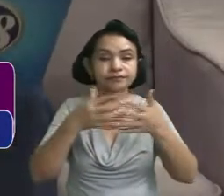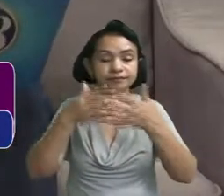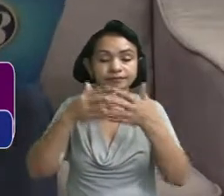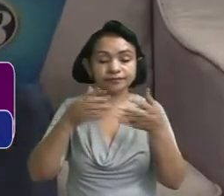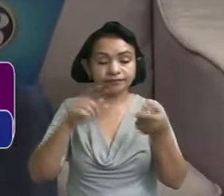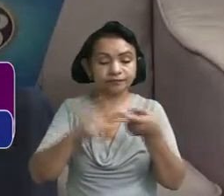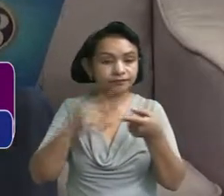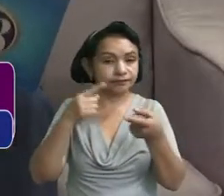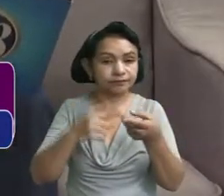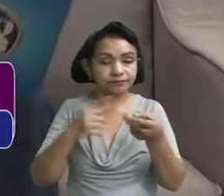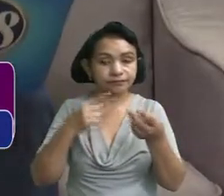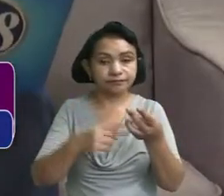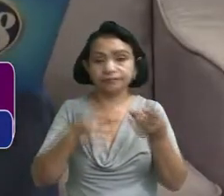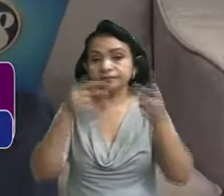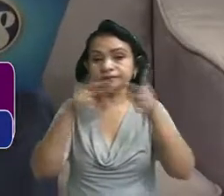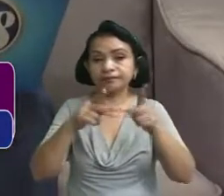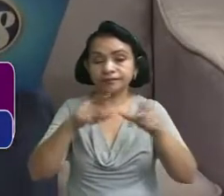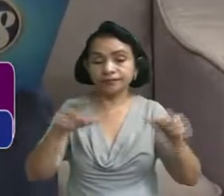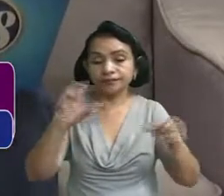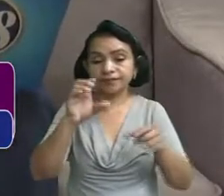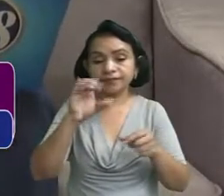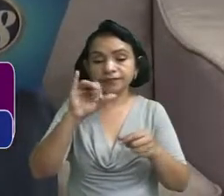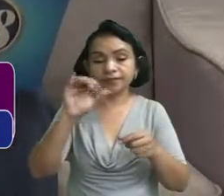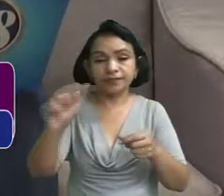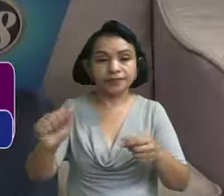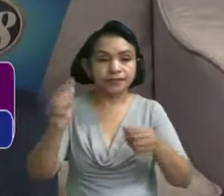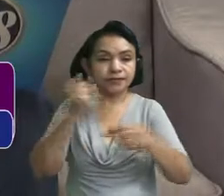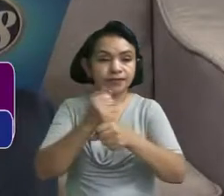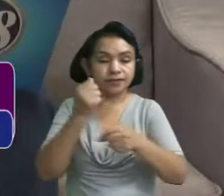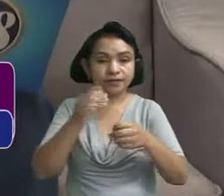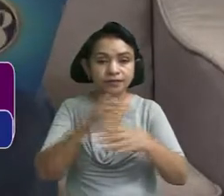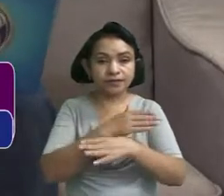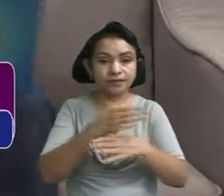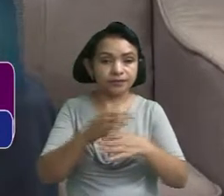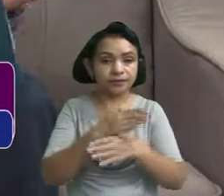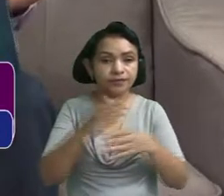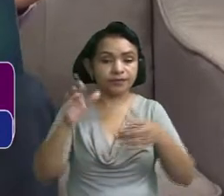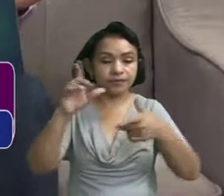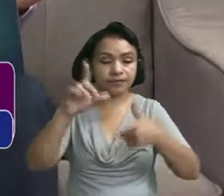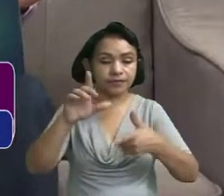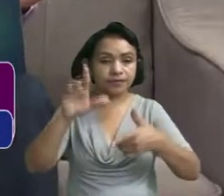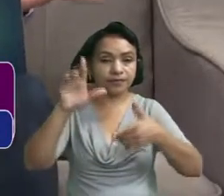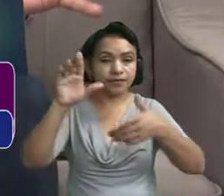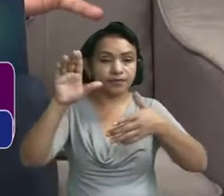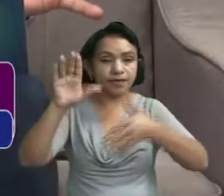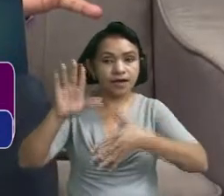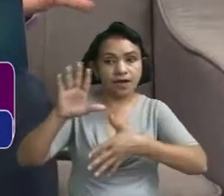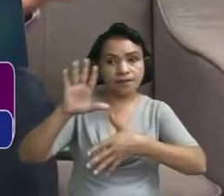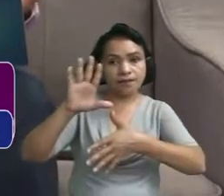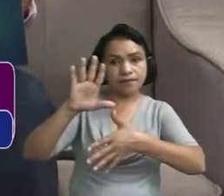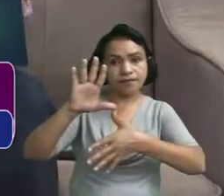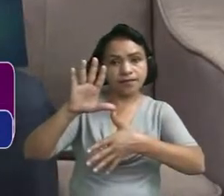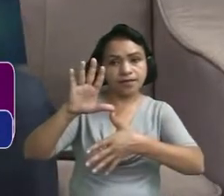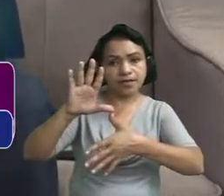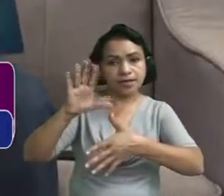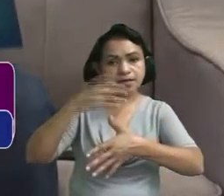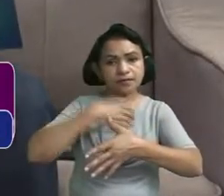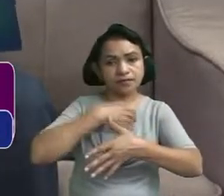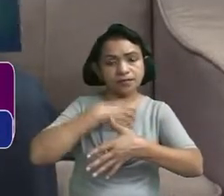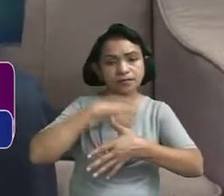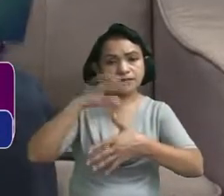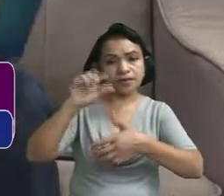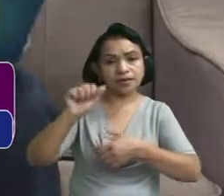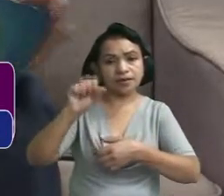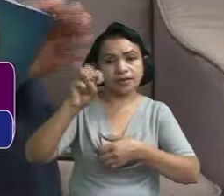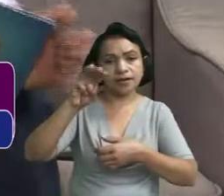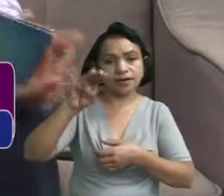Cóndor, después los planes directos de la CIA, los operativos, América para los americanos. Pareciese una cuestión